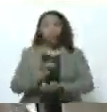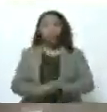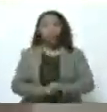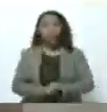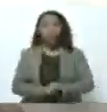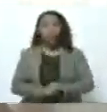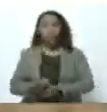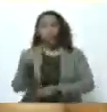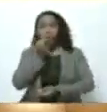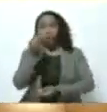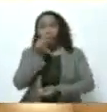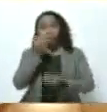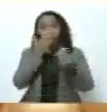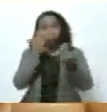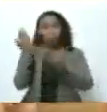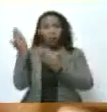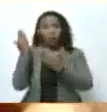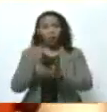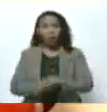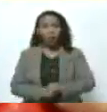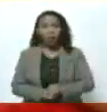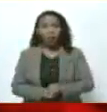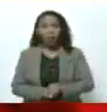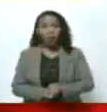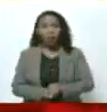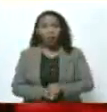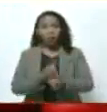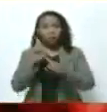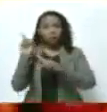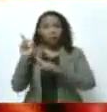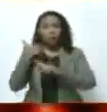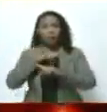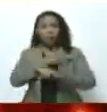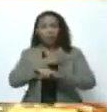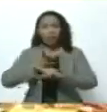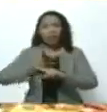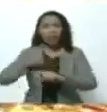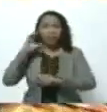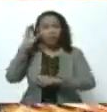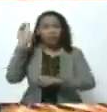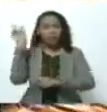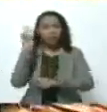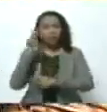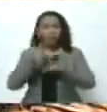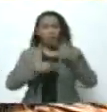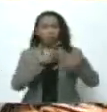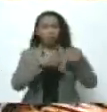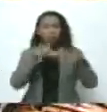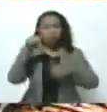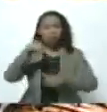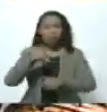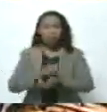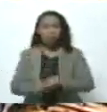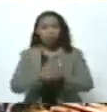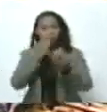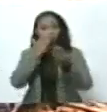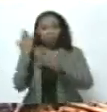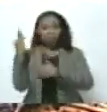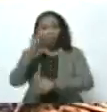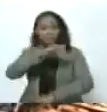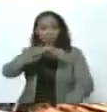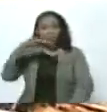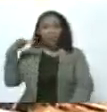son alimentos, como puede ver, de hechos en nuestra querida patria Venezuela, procesados acá. Pasta, ¿no? Fíjense, nosotros